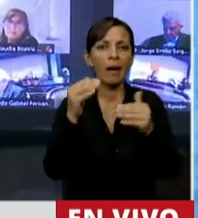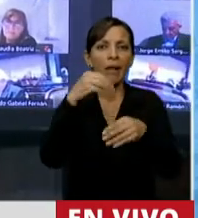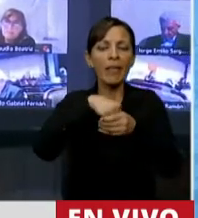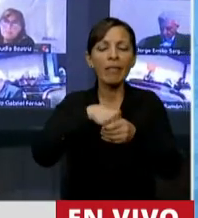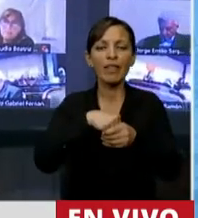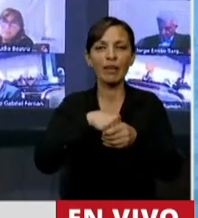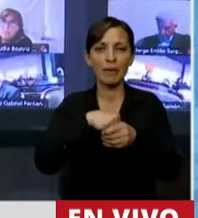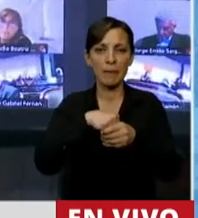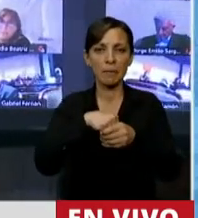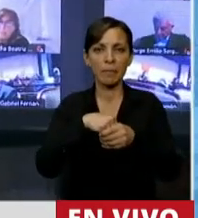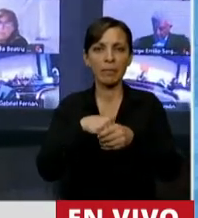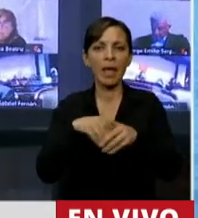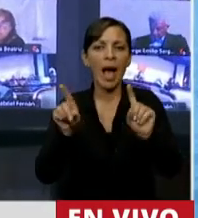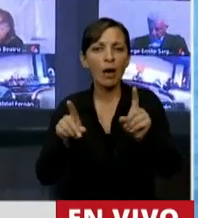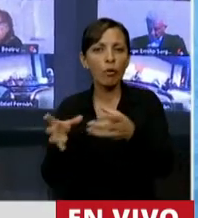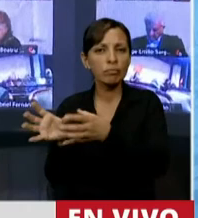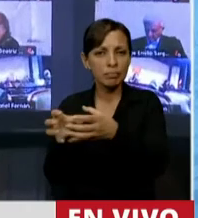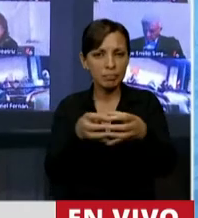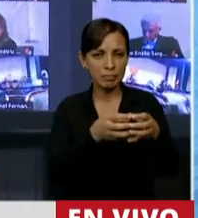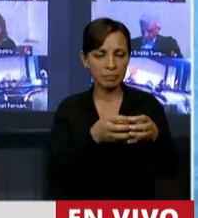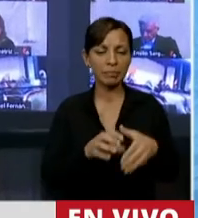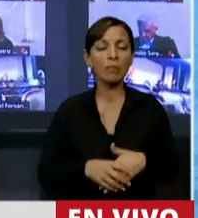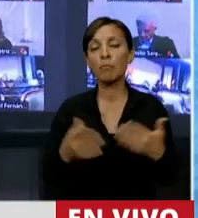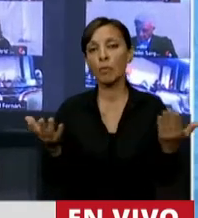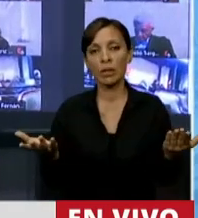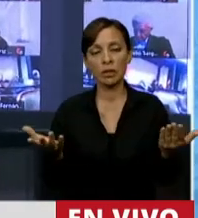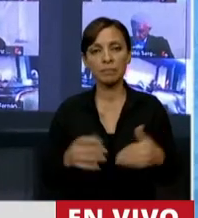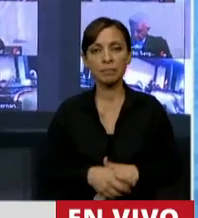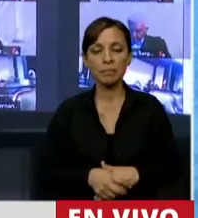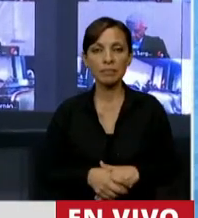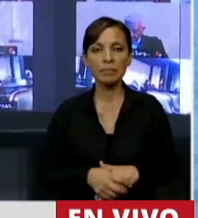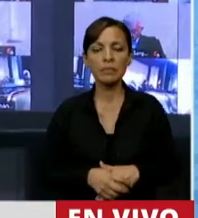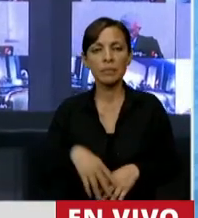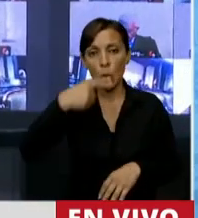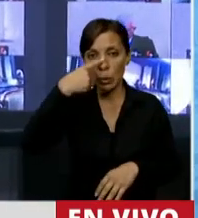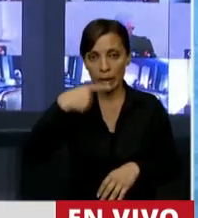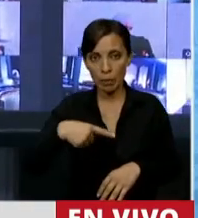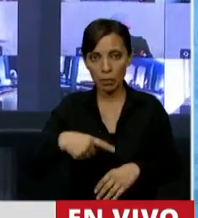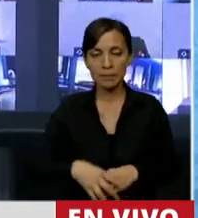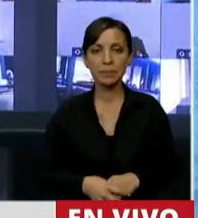algún interbloque de esta Cámara. Señor presidente, para terminar,